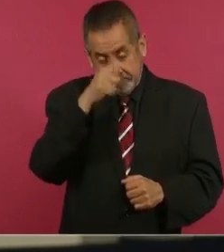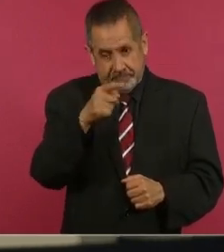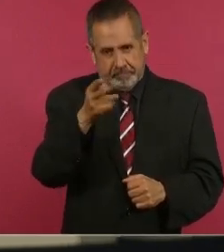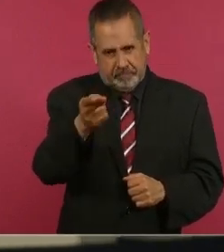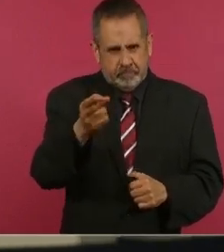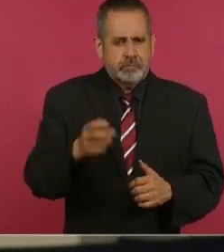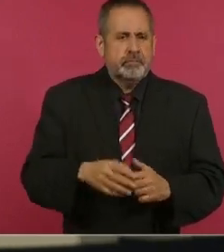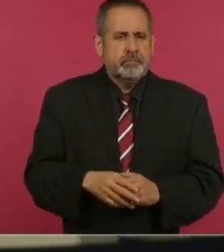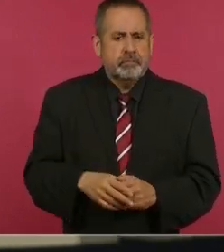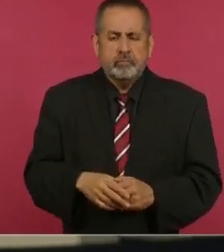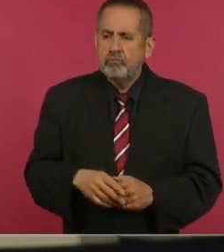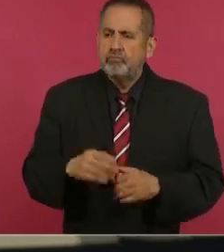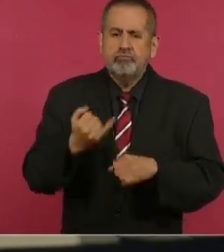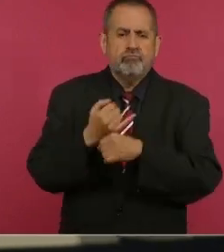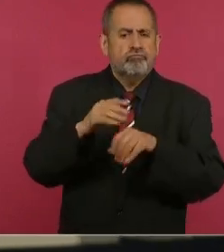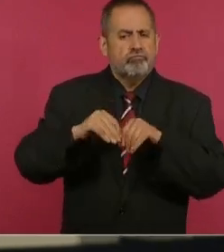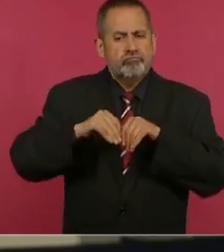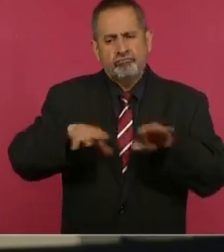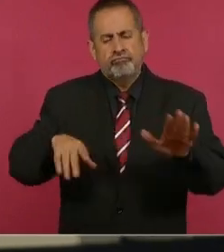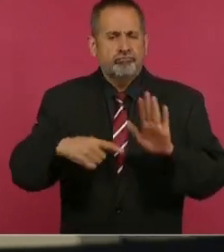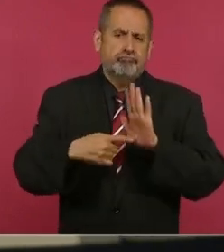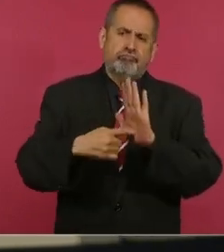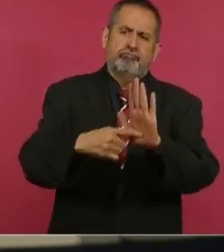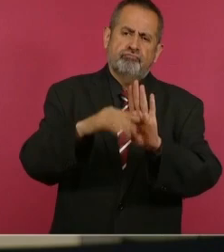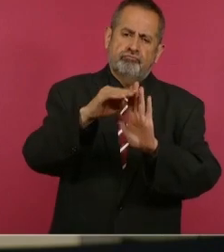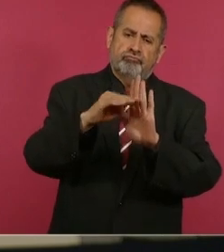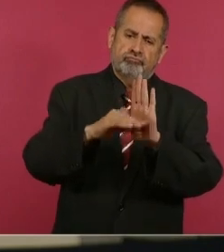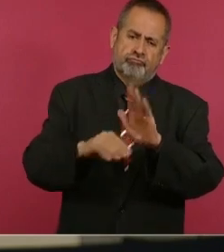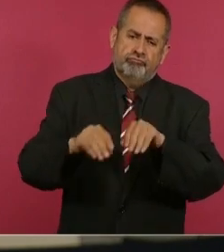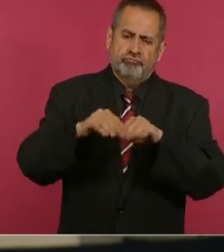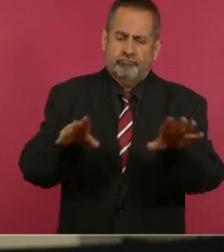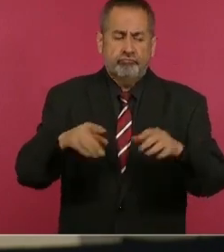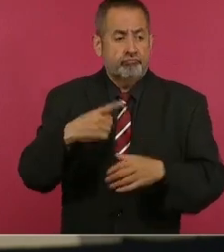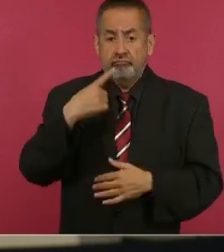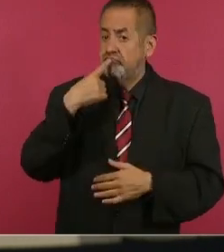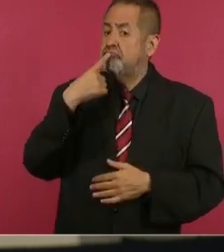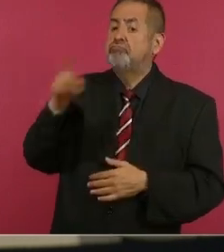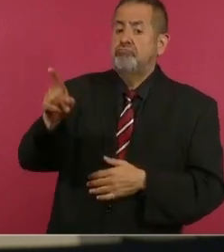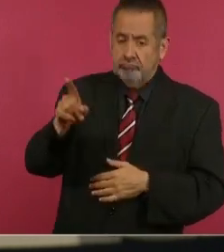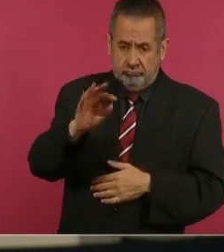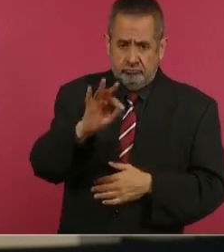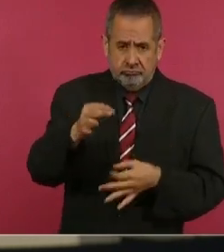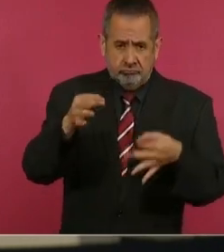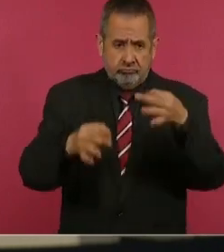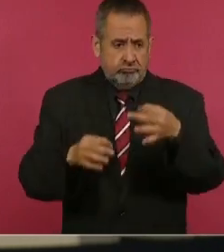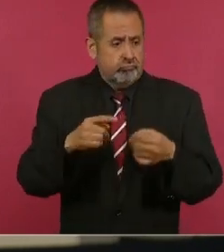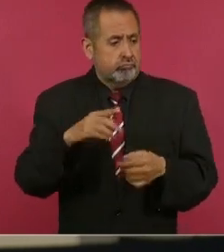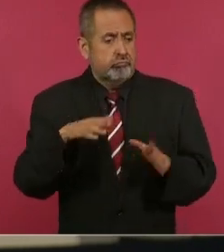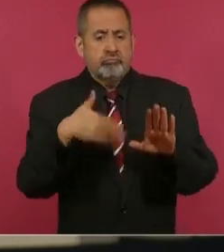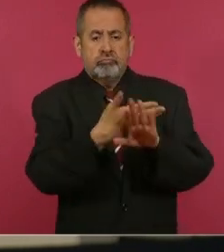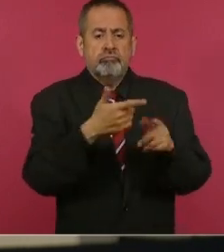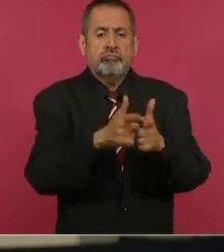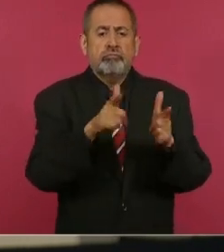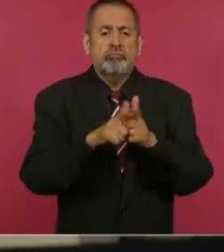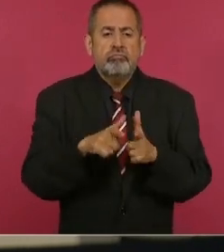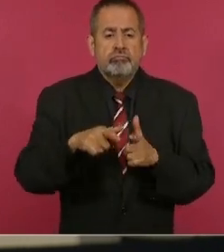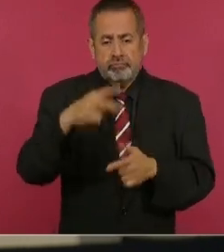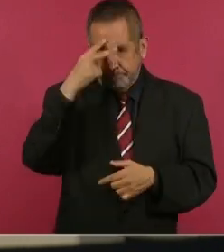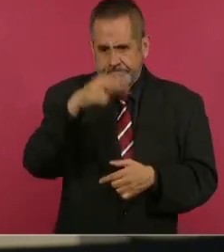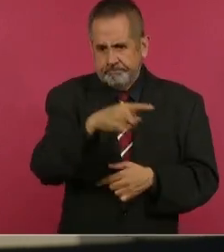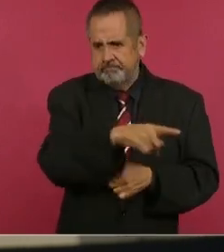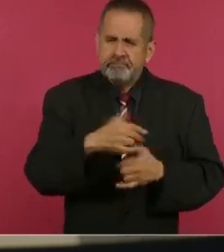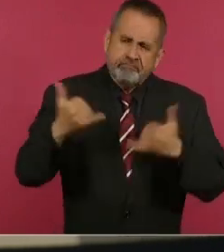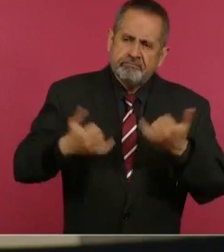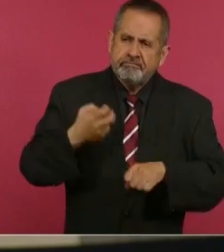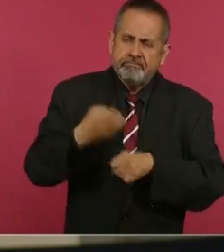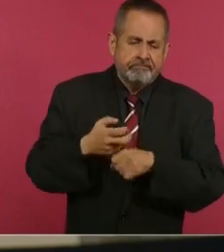se presenta este informe, que se da a conocer además que hay una denuncia penal contra Grupo México por negligencia,